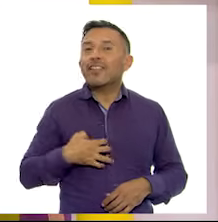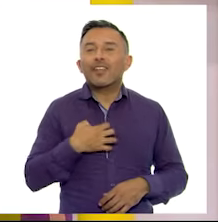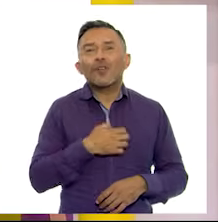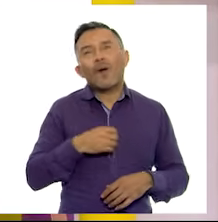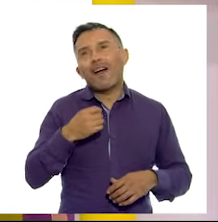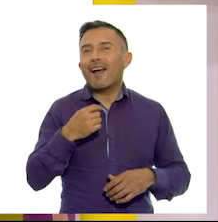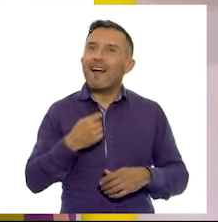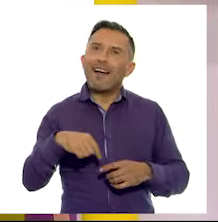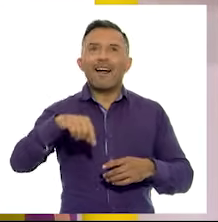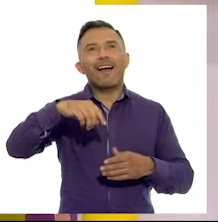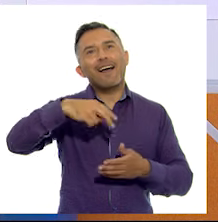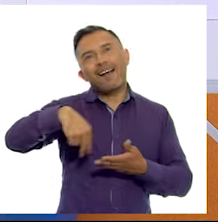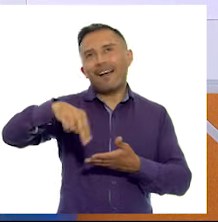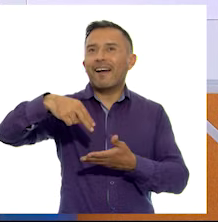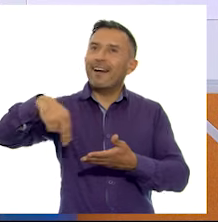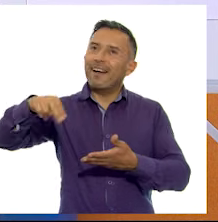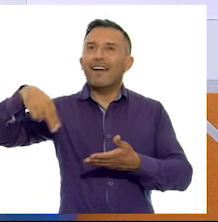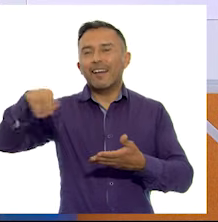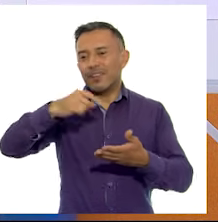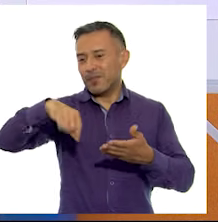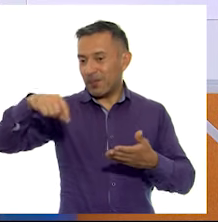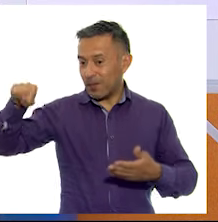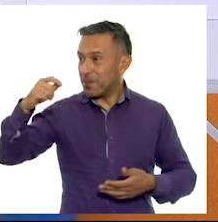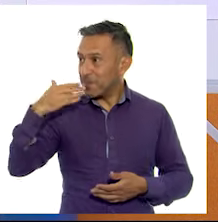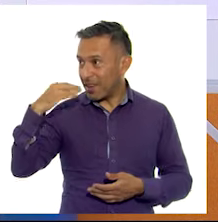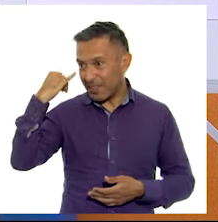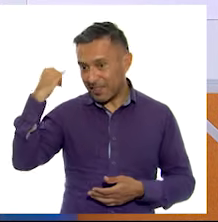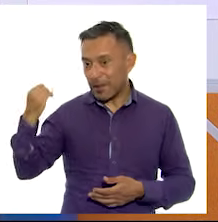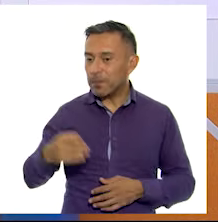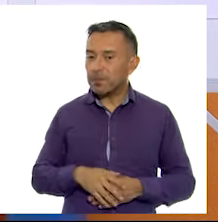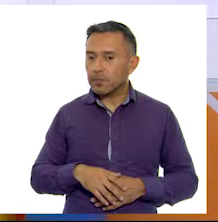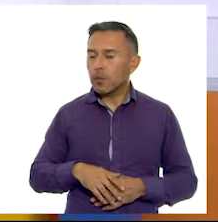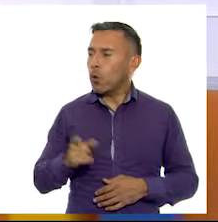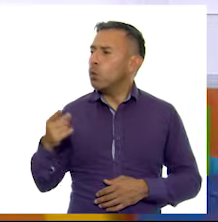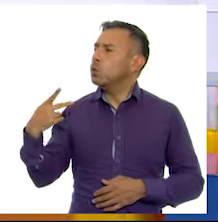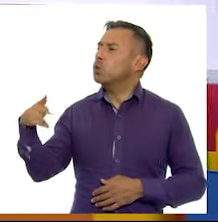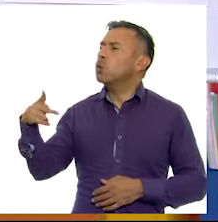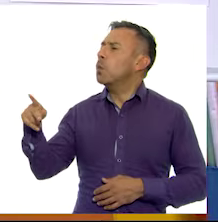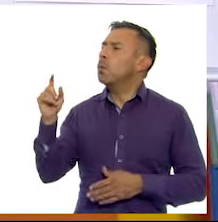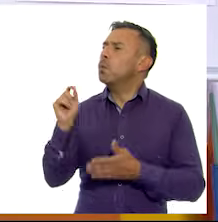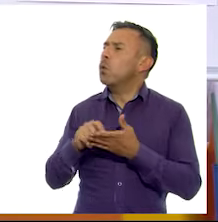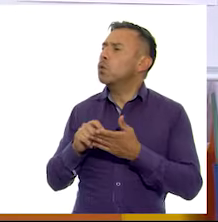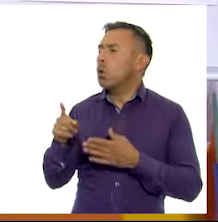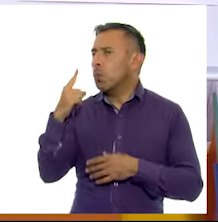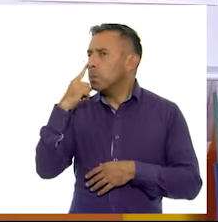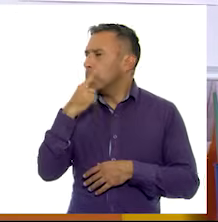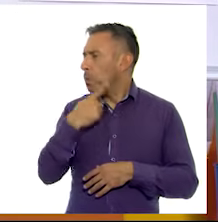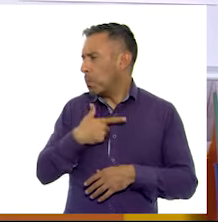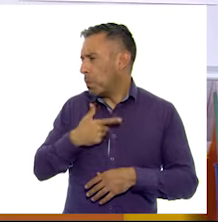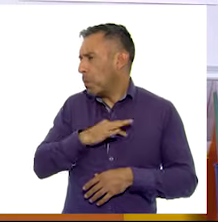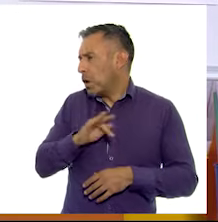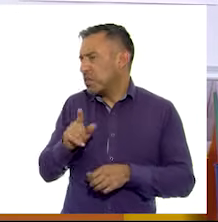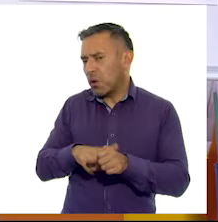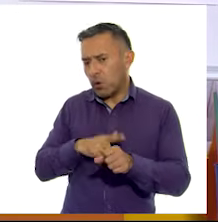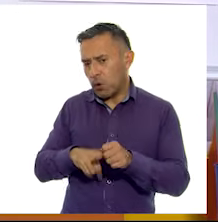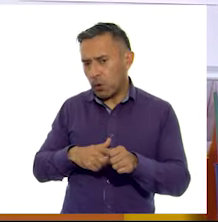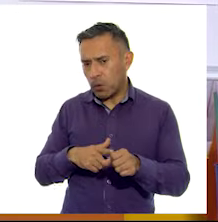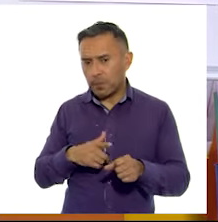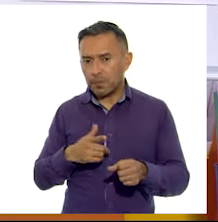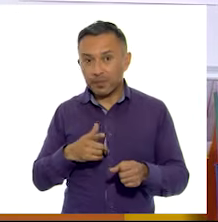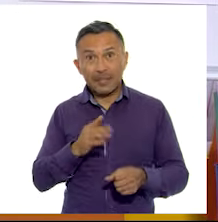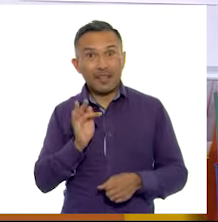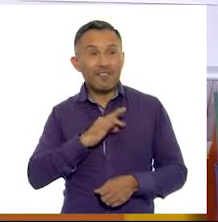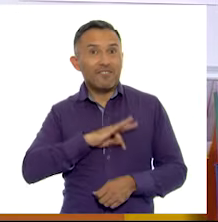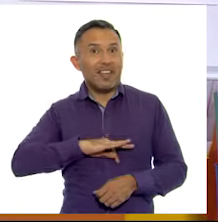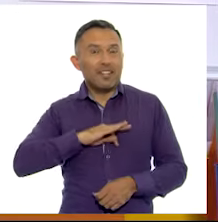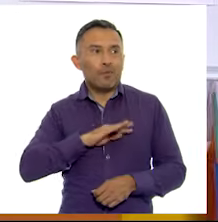en el piso. Exactamente. Y el tuyo, por ejemplo, puedes usar colores. Si va feliz, por ejemplo, yo usaría el rojo. Yo